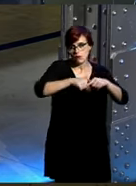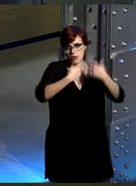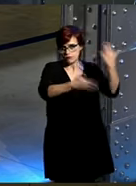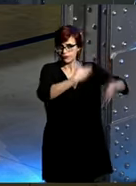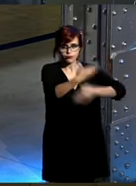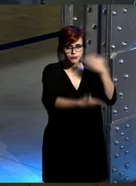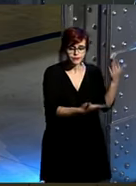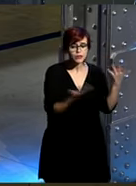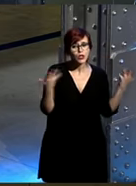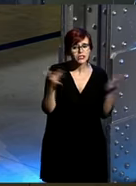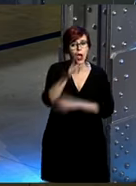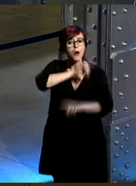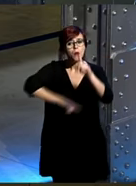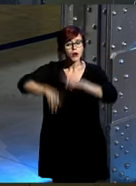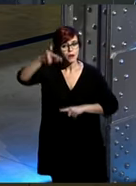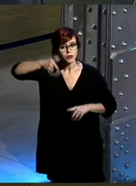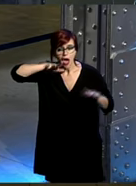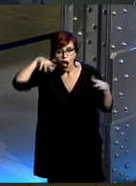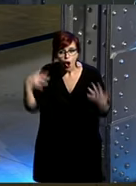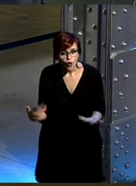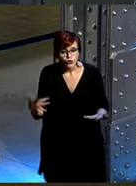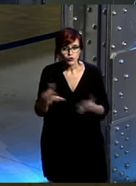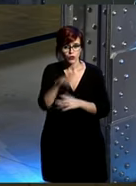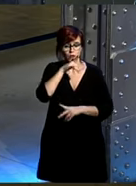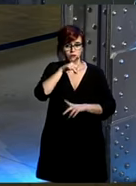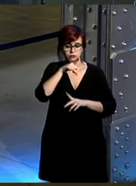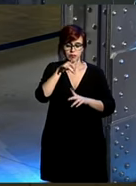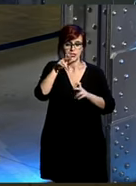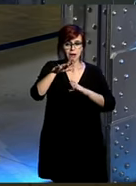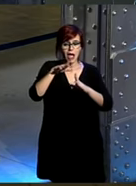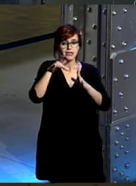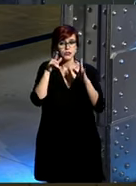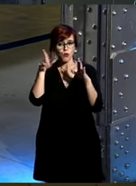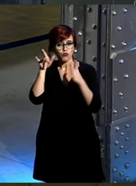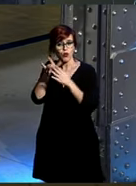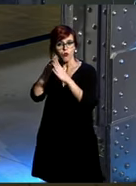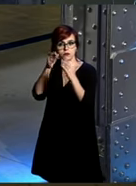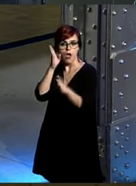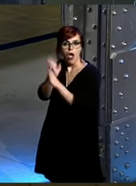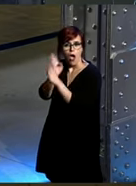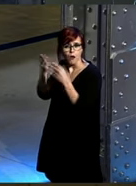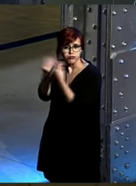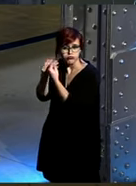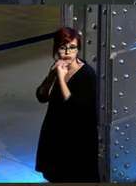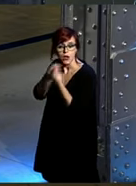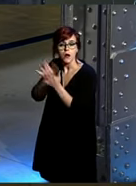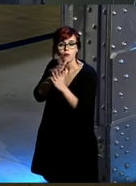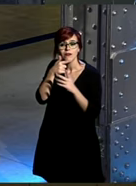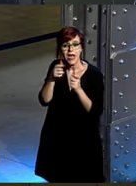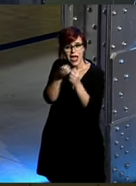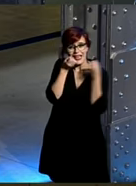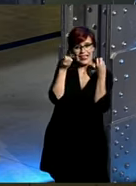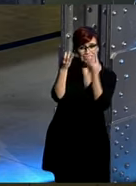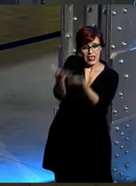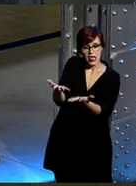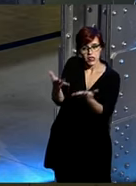etc. El problema grande que ha descompuesto todo el sistema universitario es la masificación. Porque calidad y cantidad juntas no van. Y hasta ahora